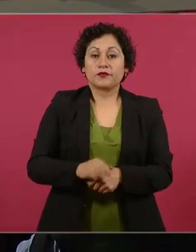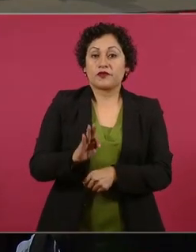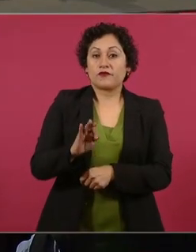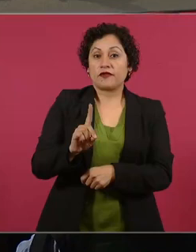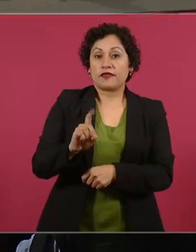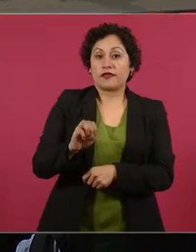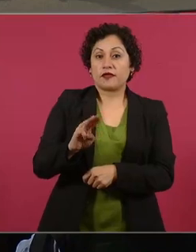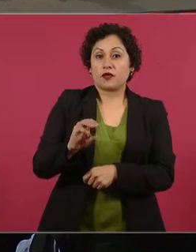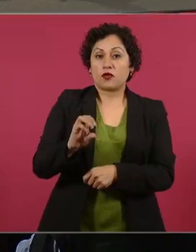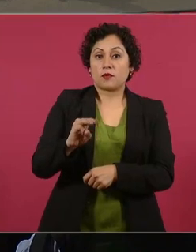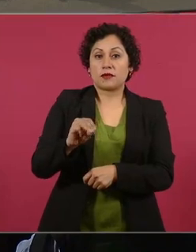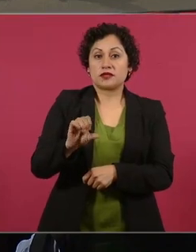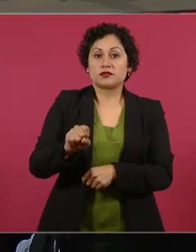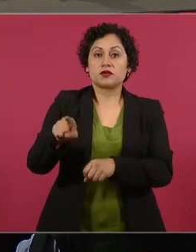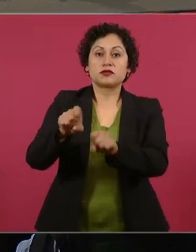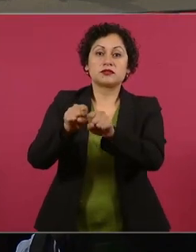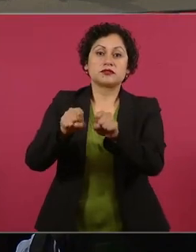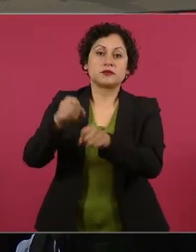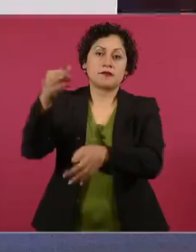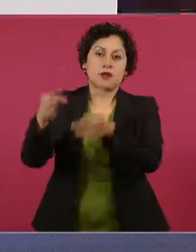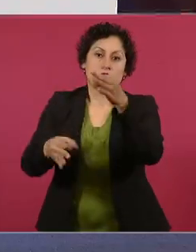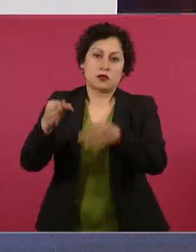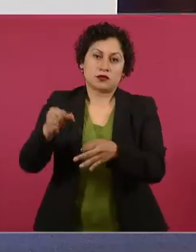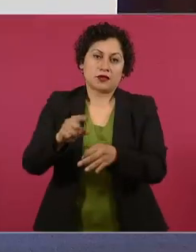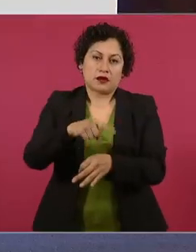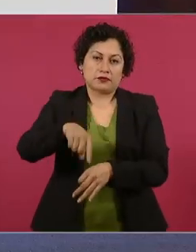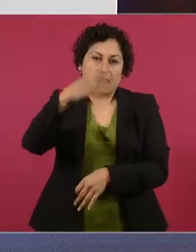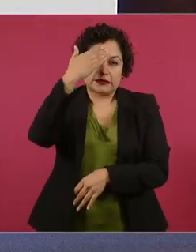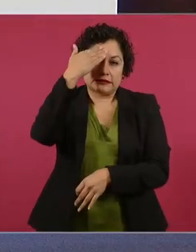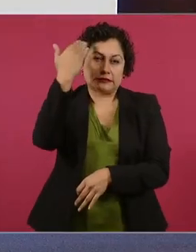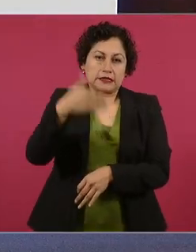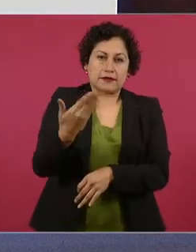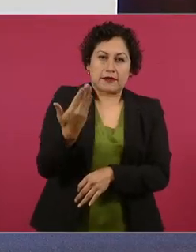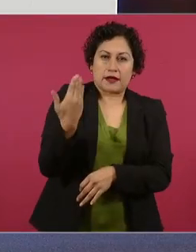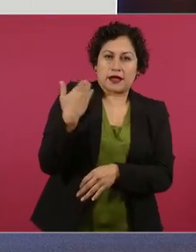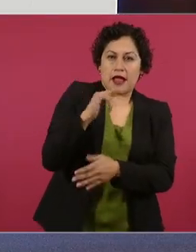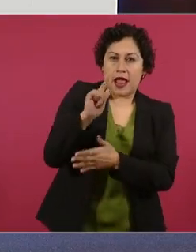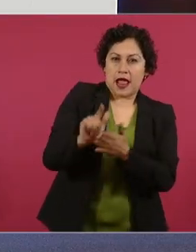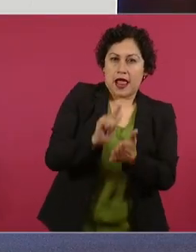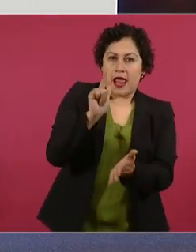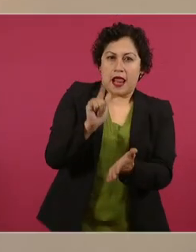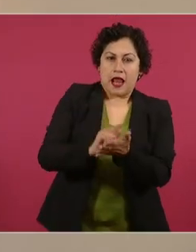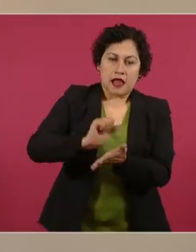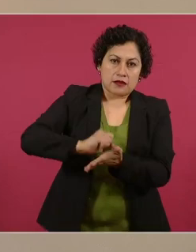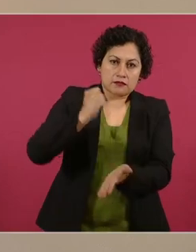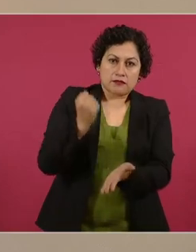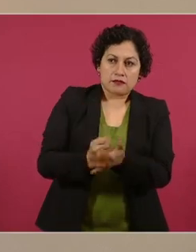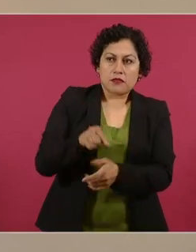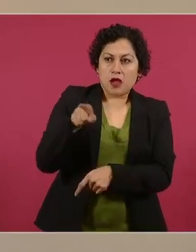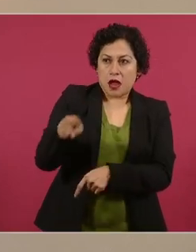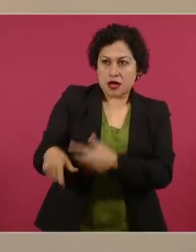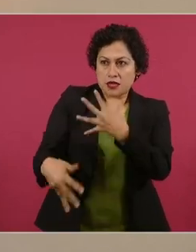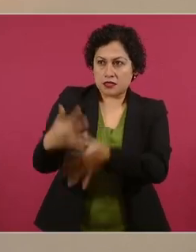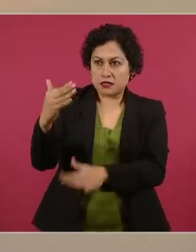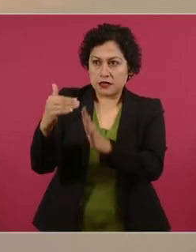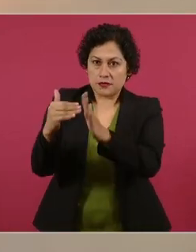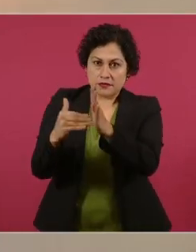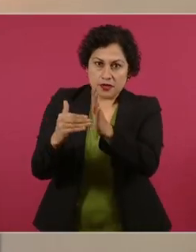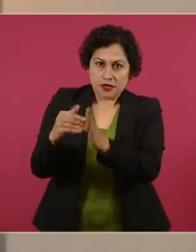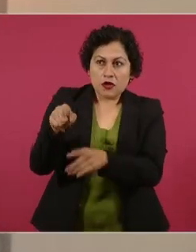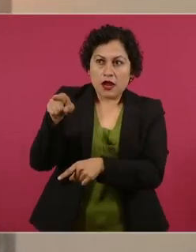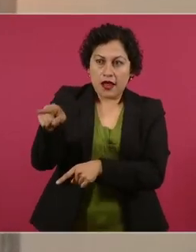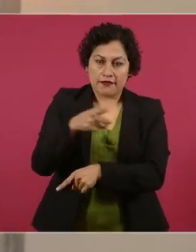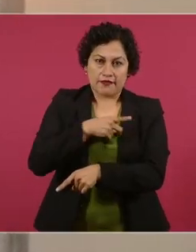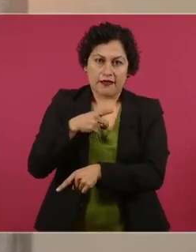Poder Judicial. Sabemos que si bien se aprobó una ley donde se tienen que regresar estos 15 mil millones, hoy está impugnada